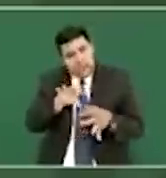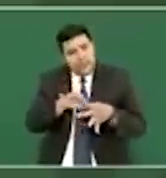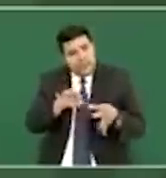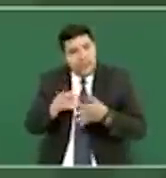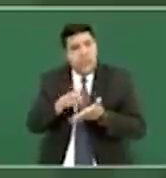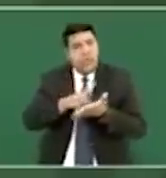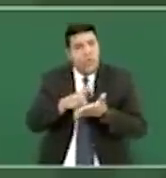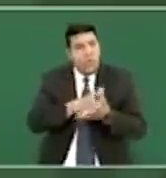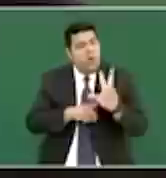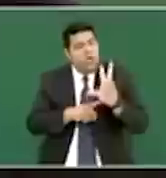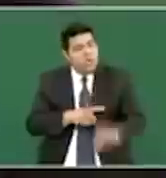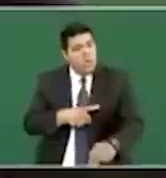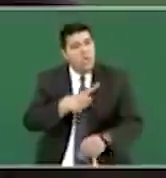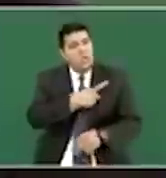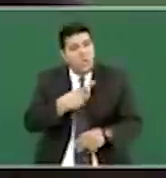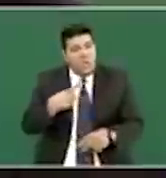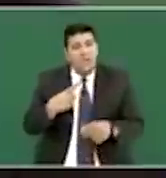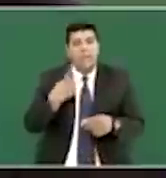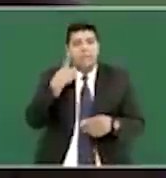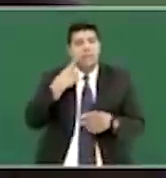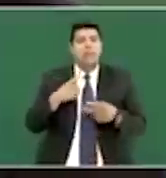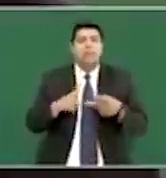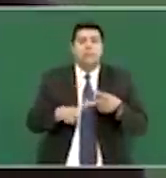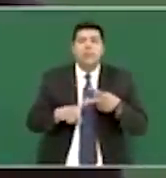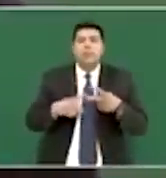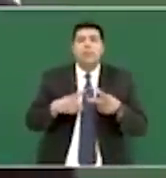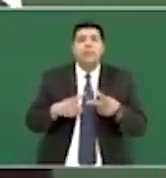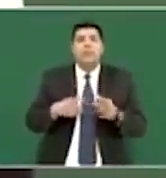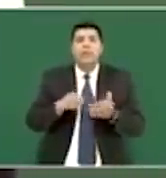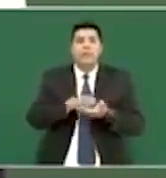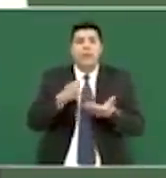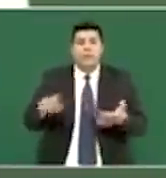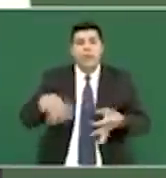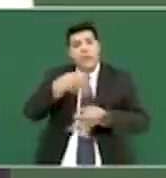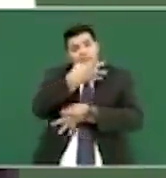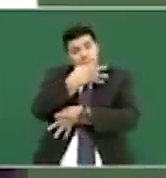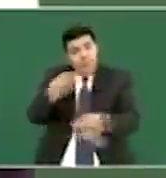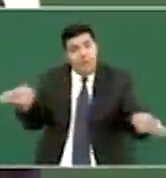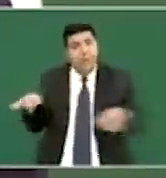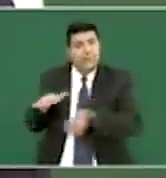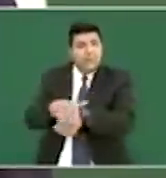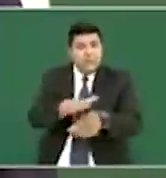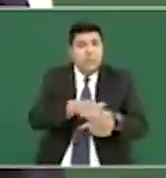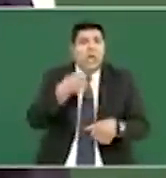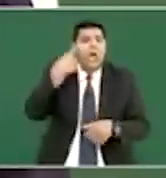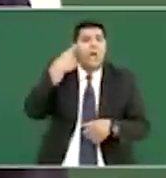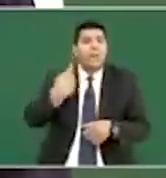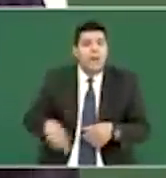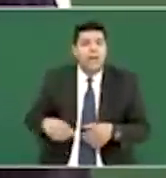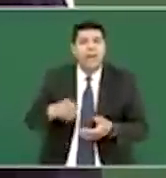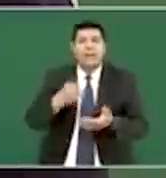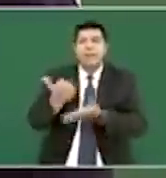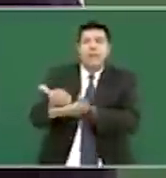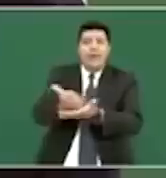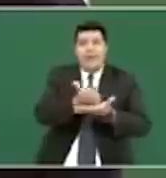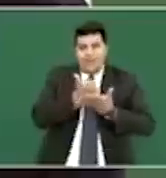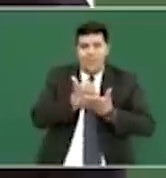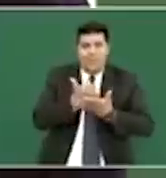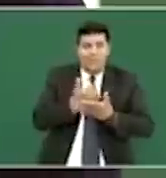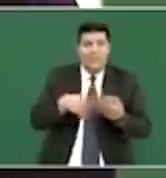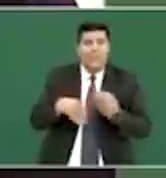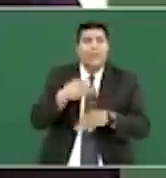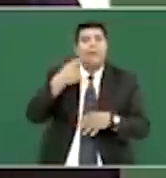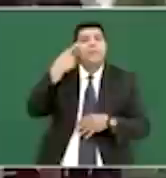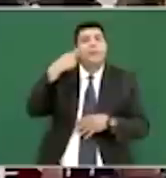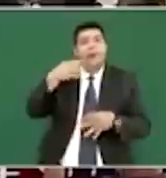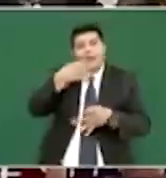droga, una campaña general, y nos van a ayudar todos